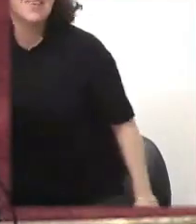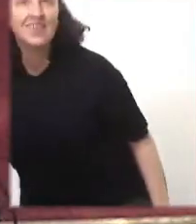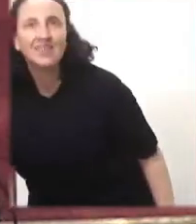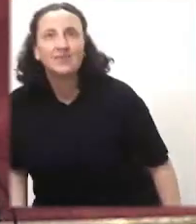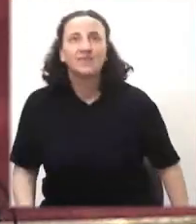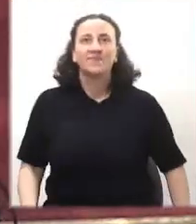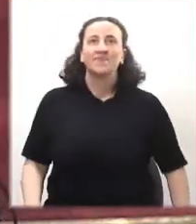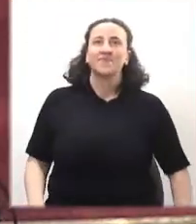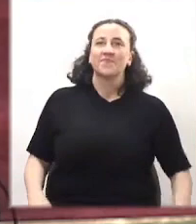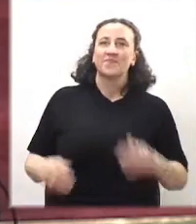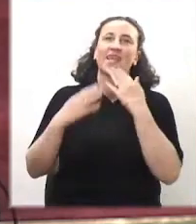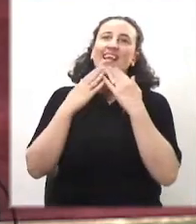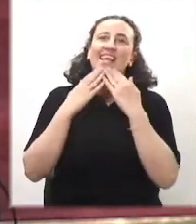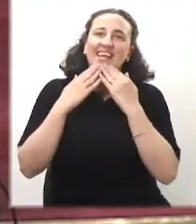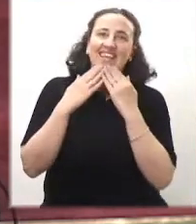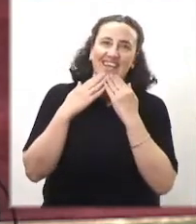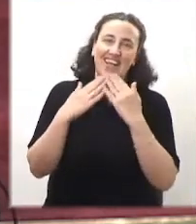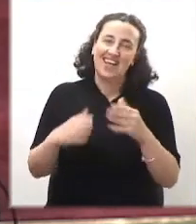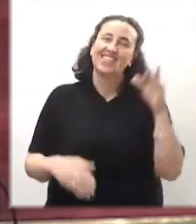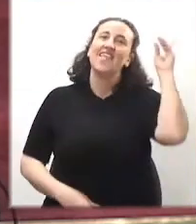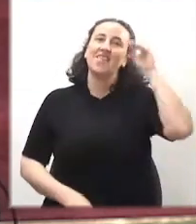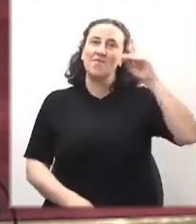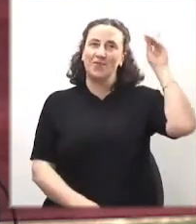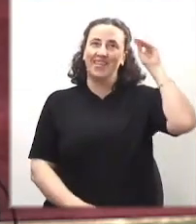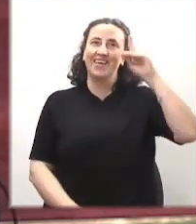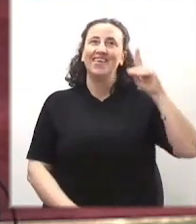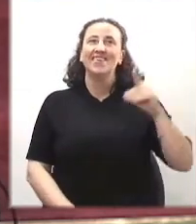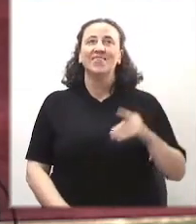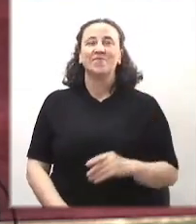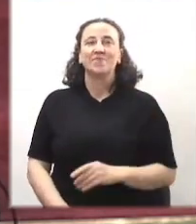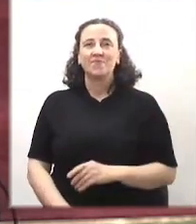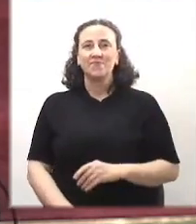Sodano. Muchas gracias, diputado.